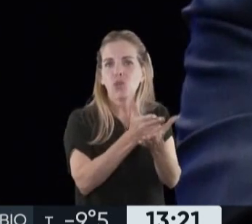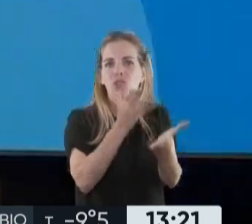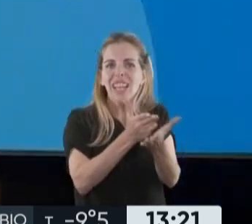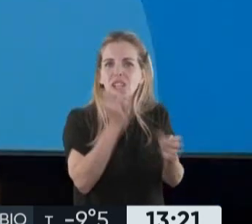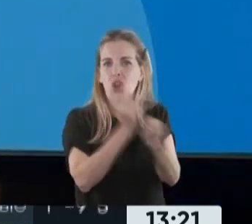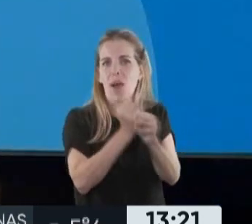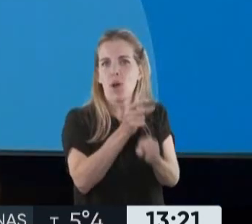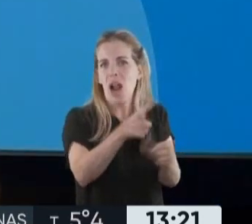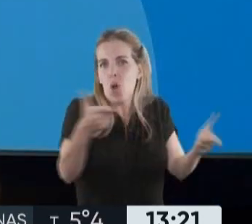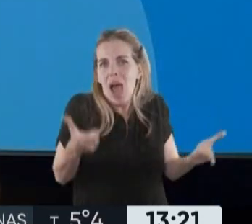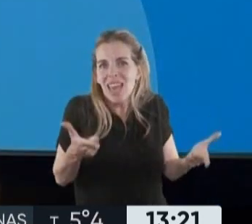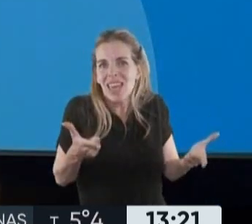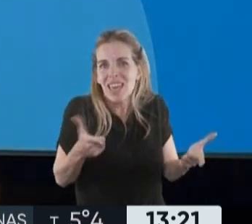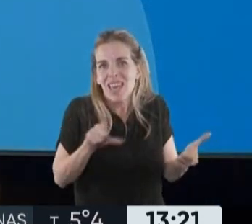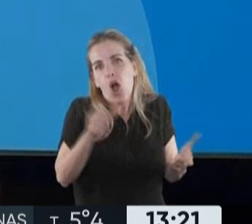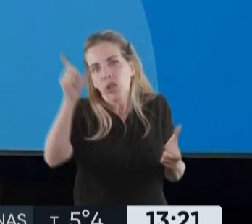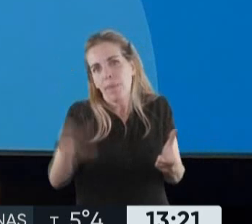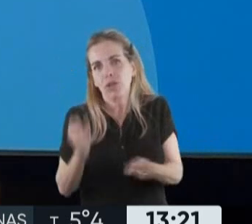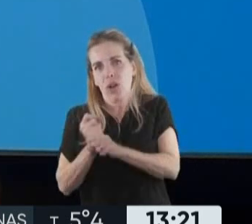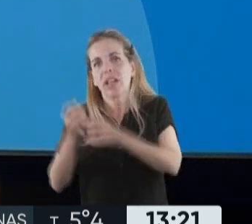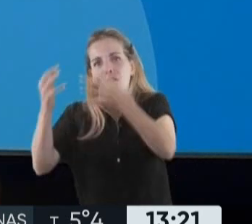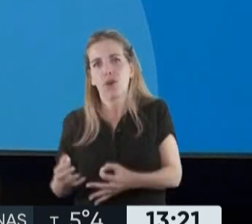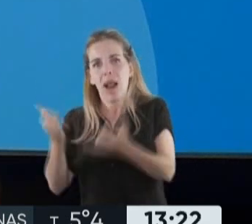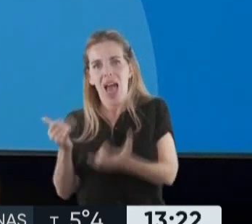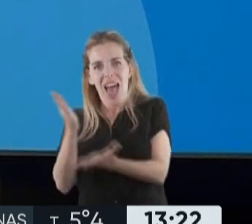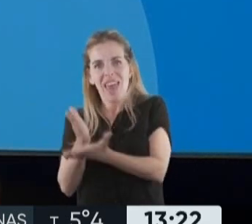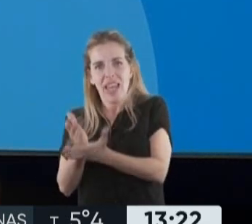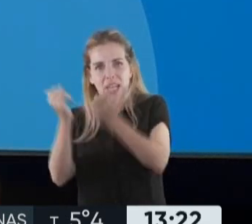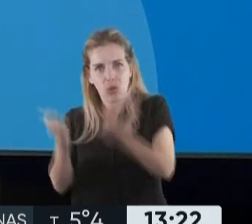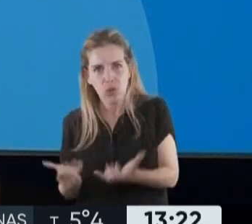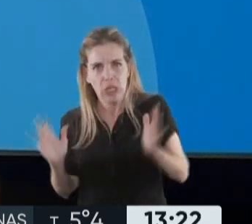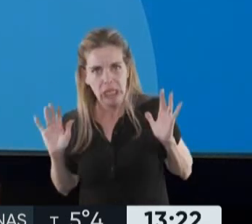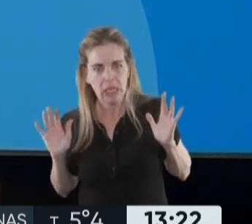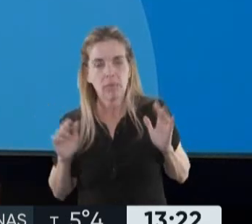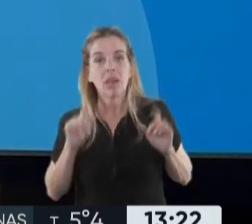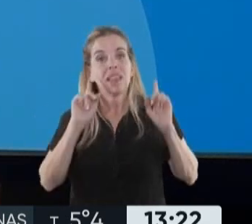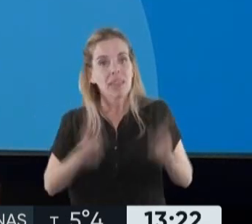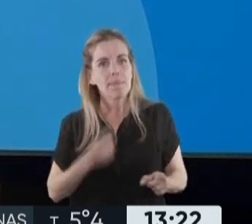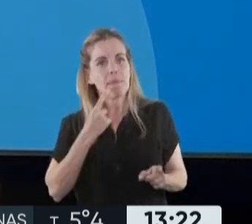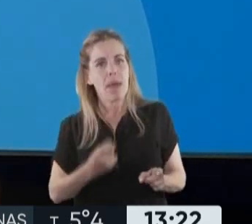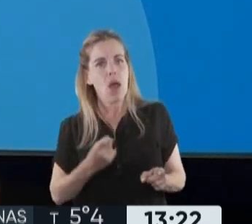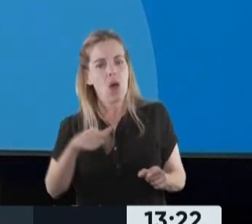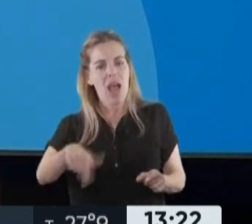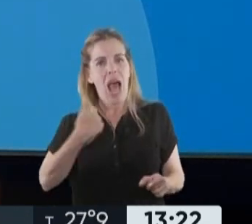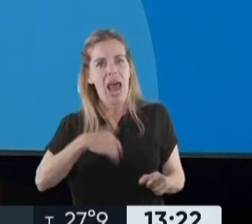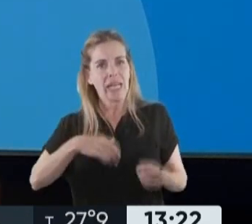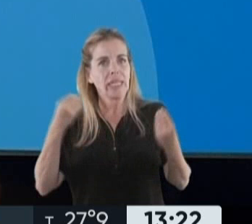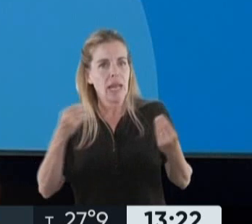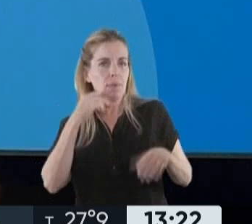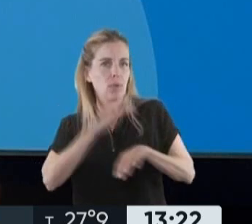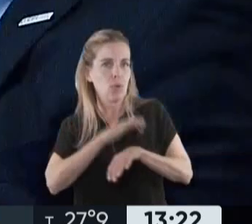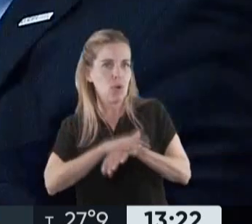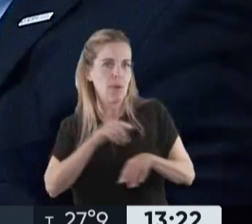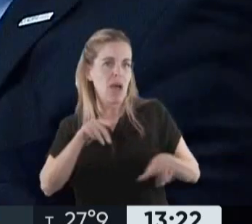formal. Y también me doy cuenta que en la Argentina, por las crisis